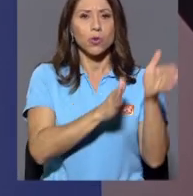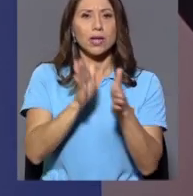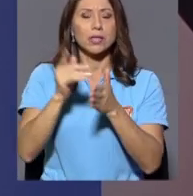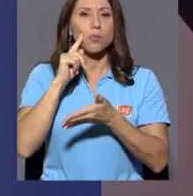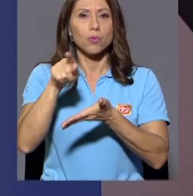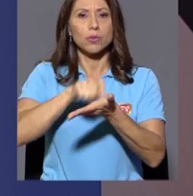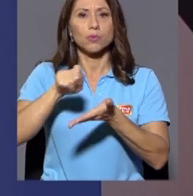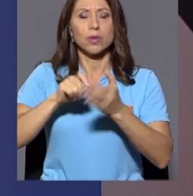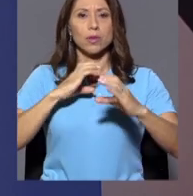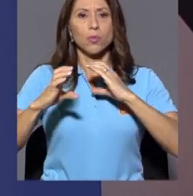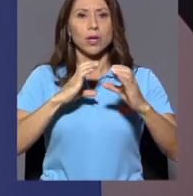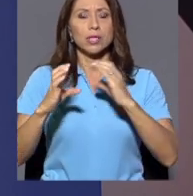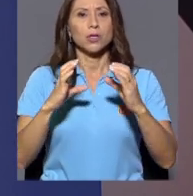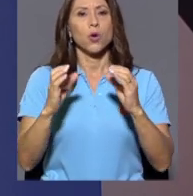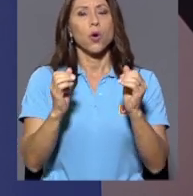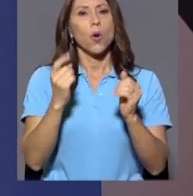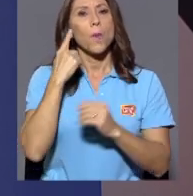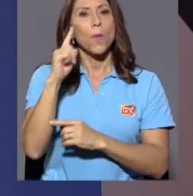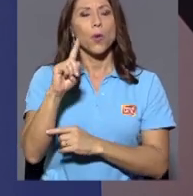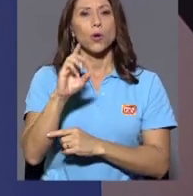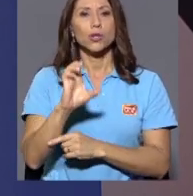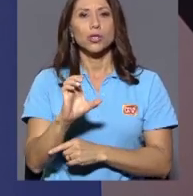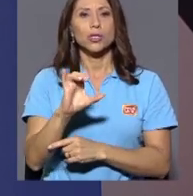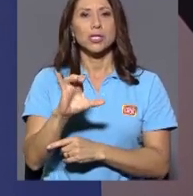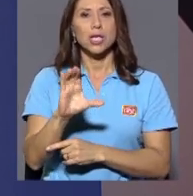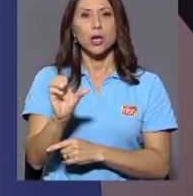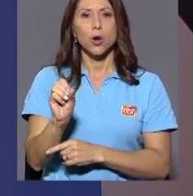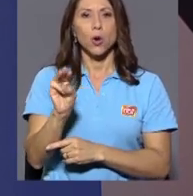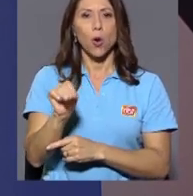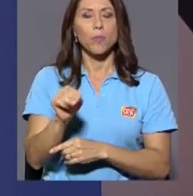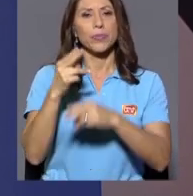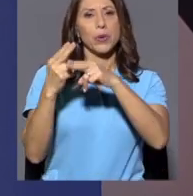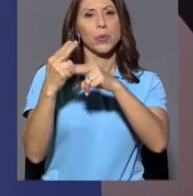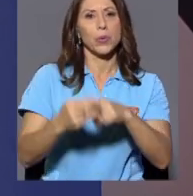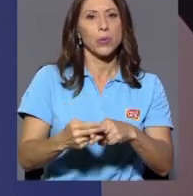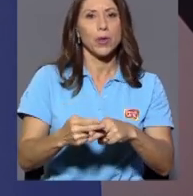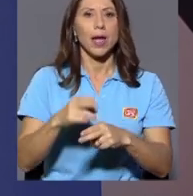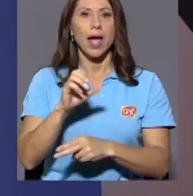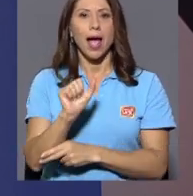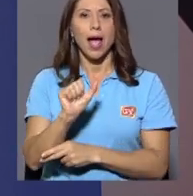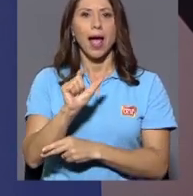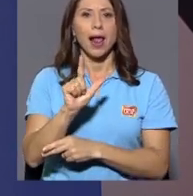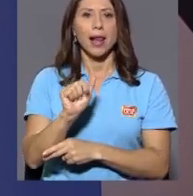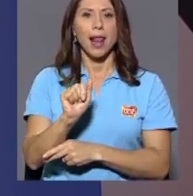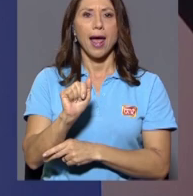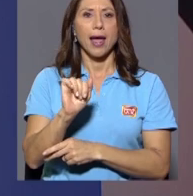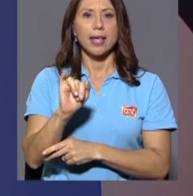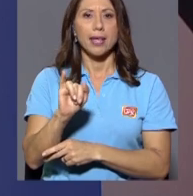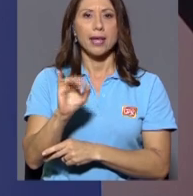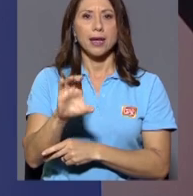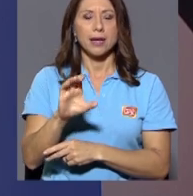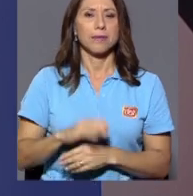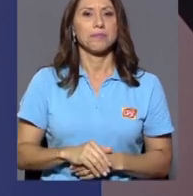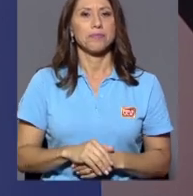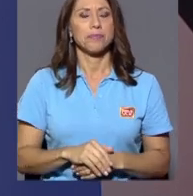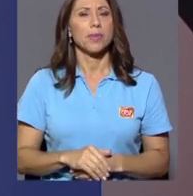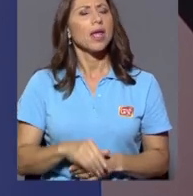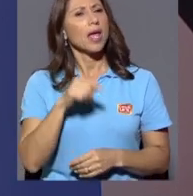organizado por la escuela de comunicación y por el sicom que fue titulado como a like